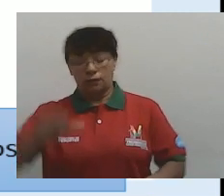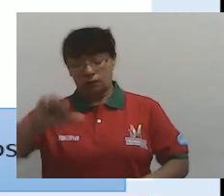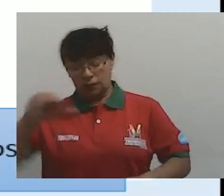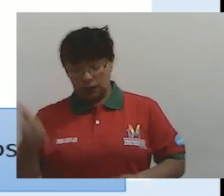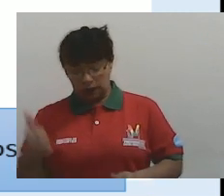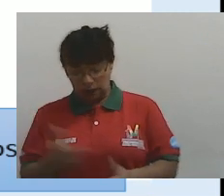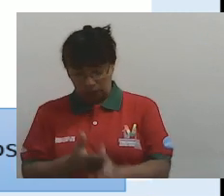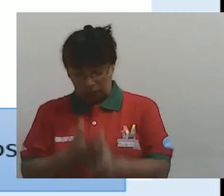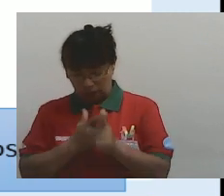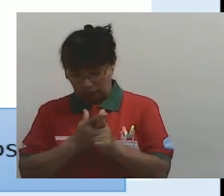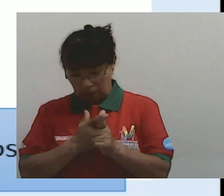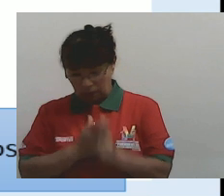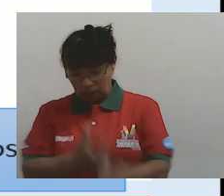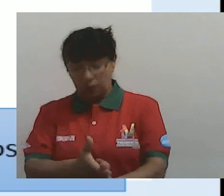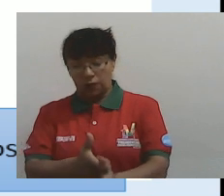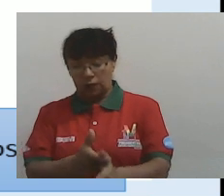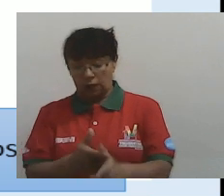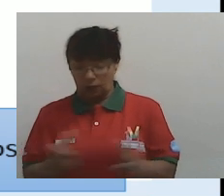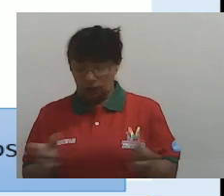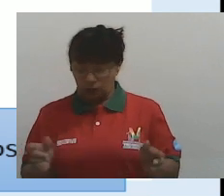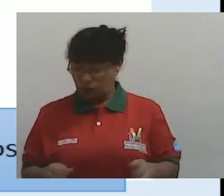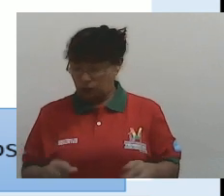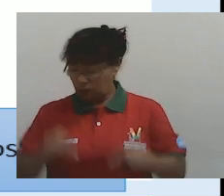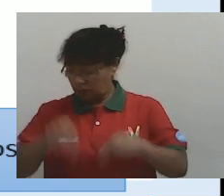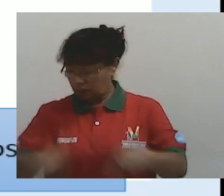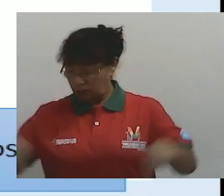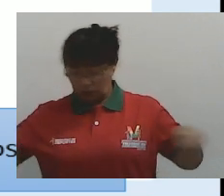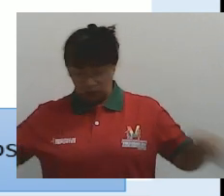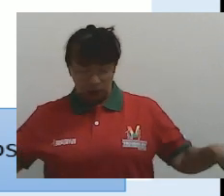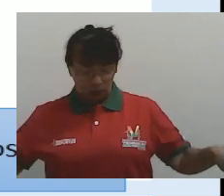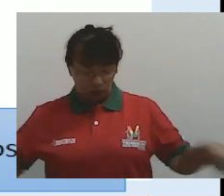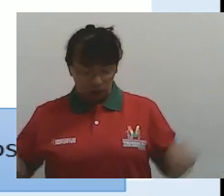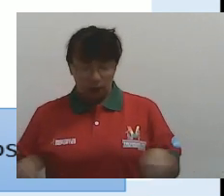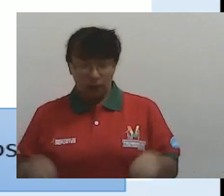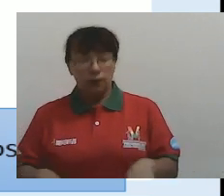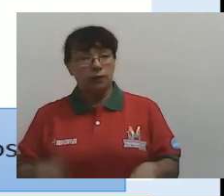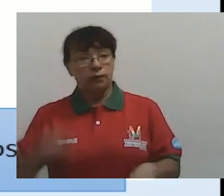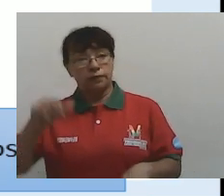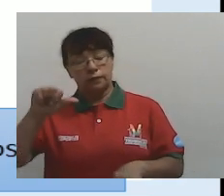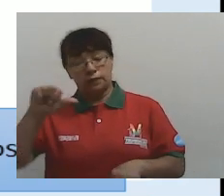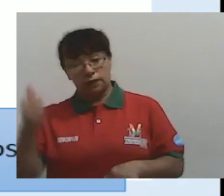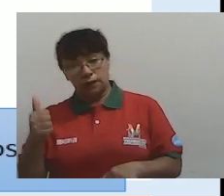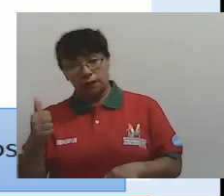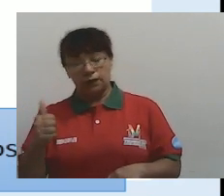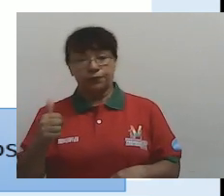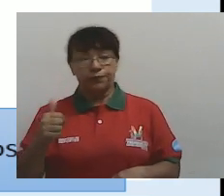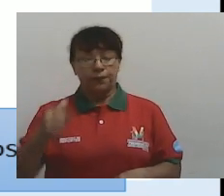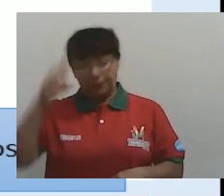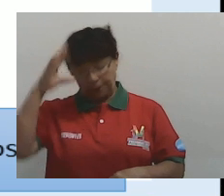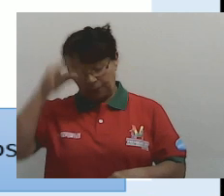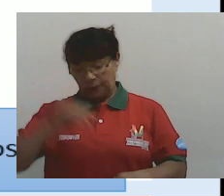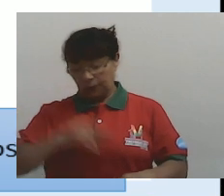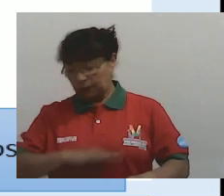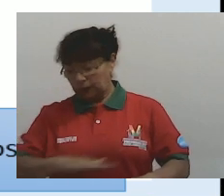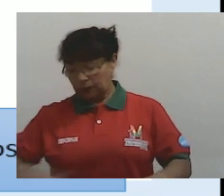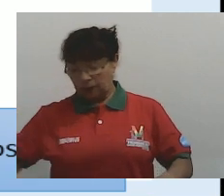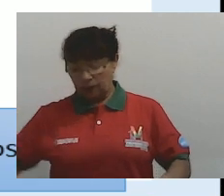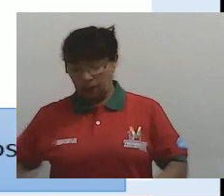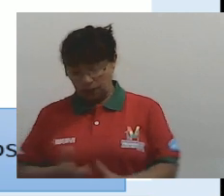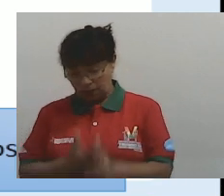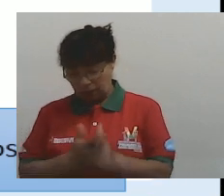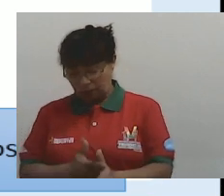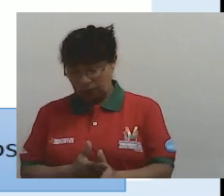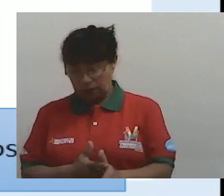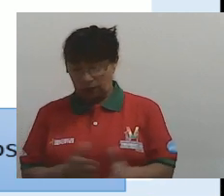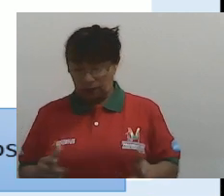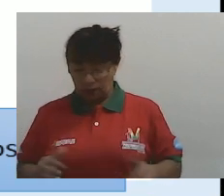los pongo en una esquina, con un poste, identifico los lugares. Y cuando el juez que está al centro